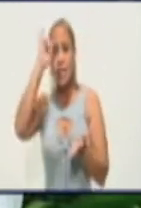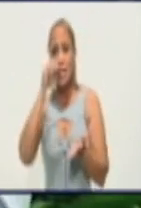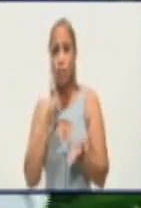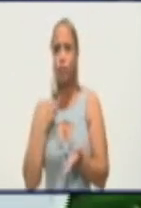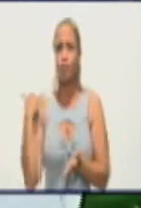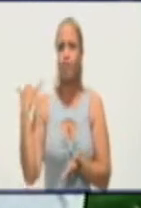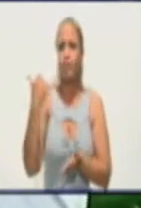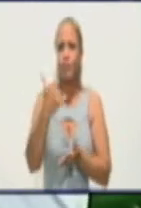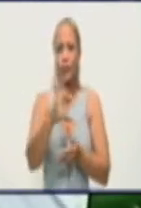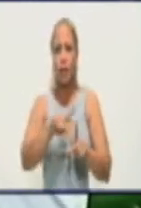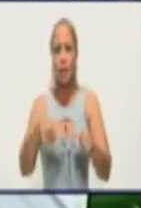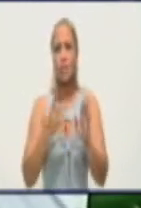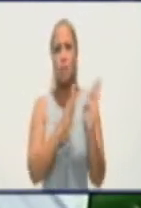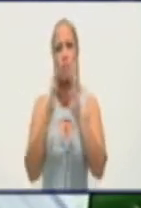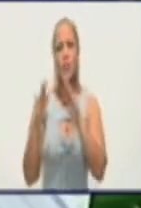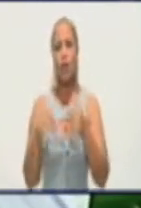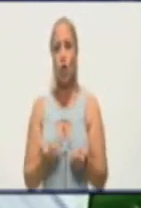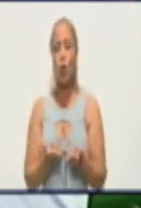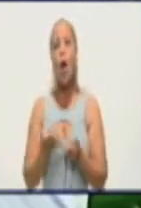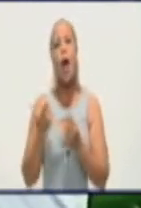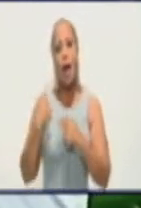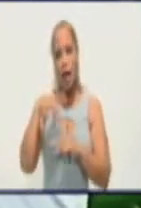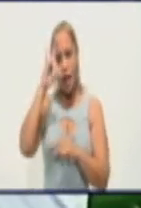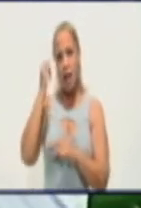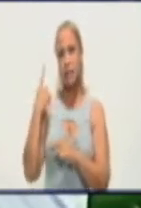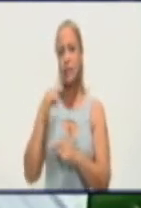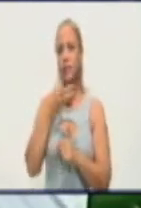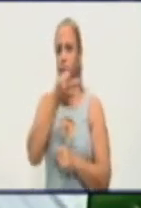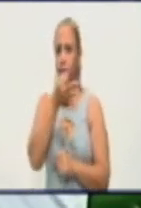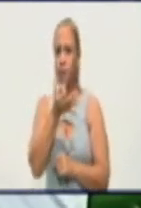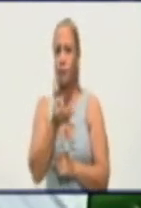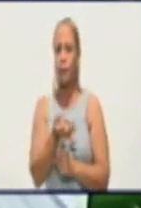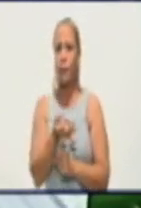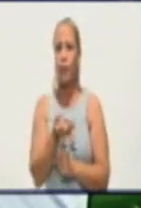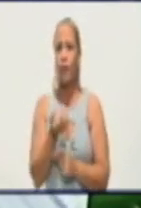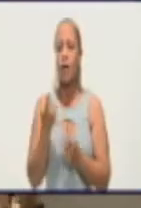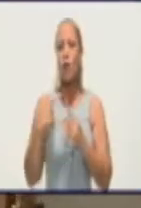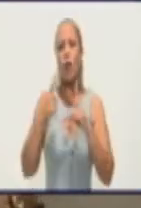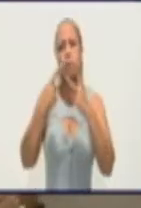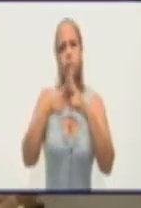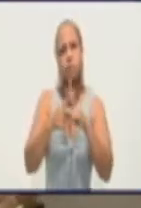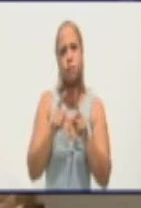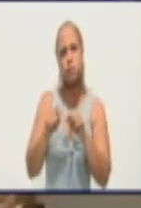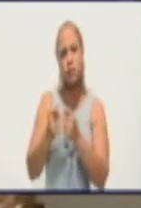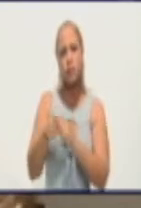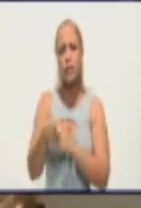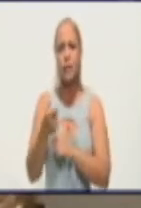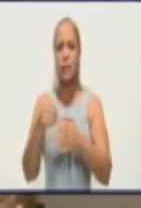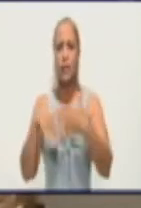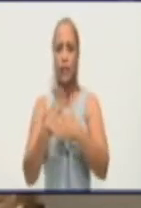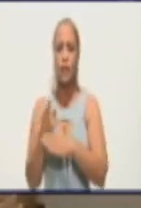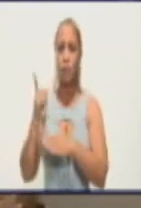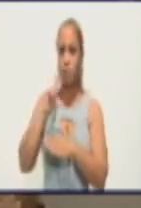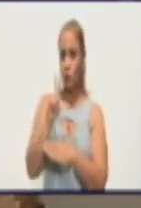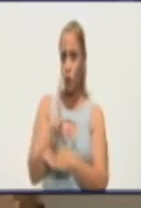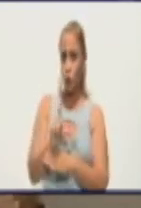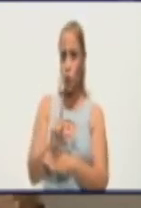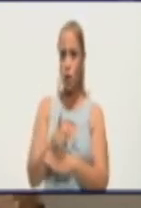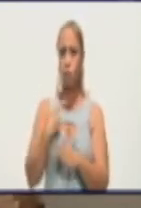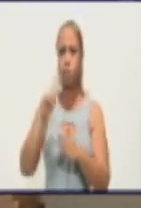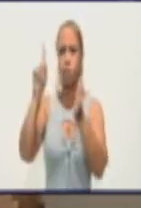periodo sí bueno lo que lo que dijimos ayer se dijo ayer una avería que hubo el día anterior por la mejorada noche del lunes que cayó un